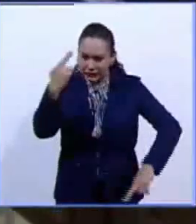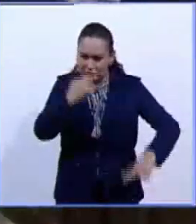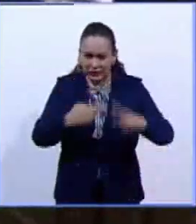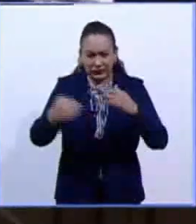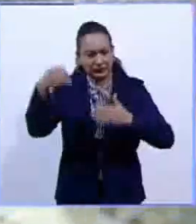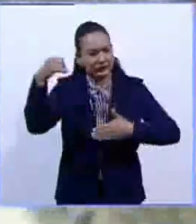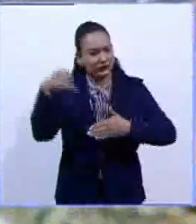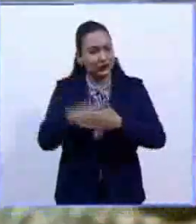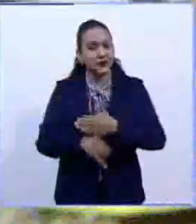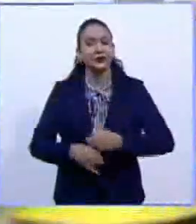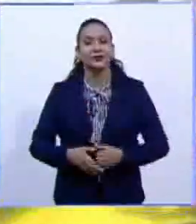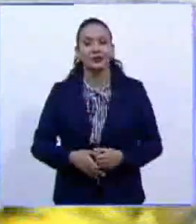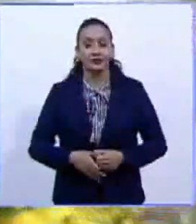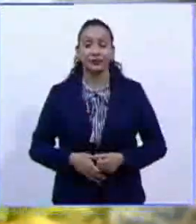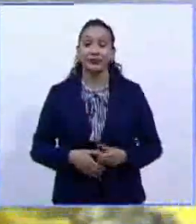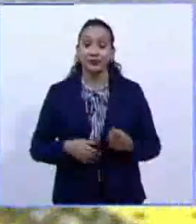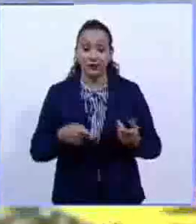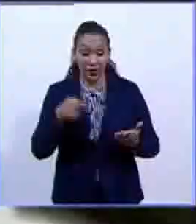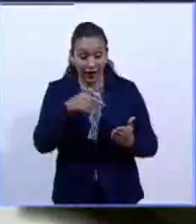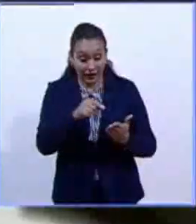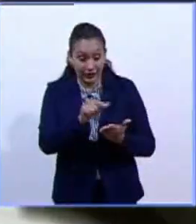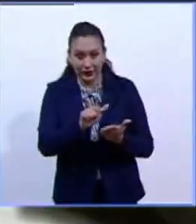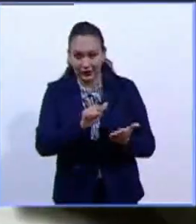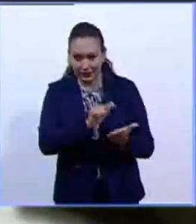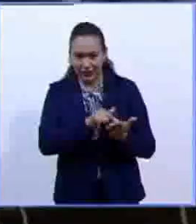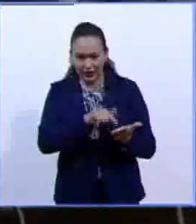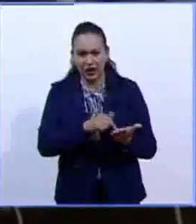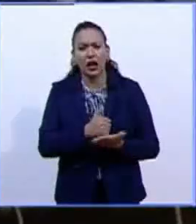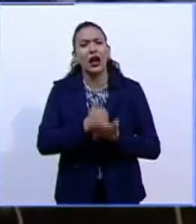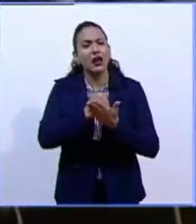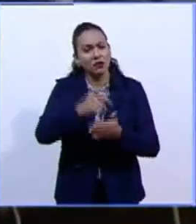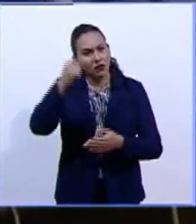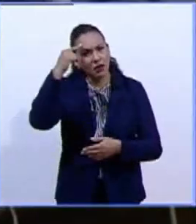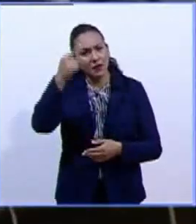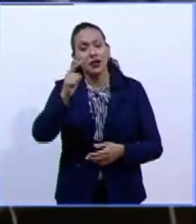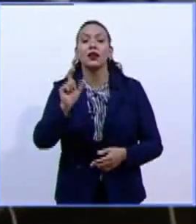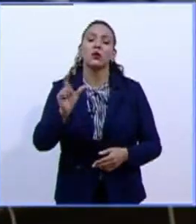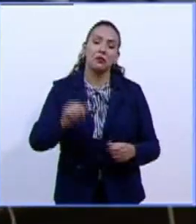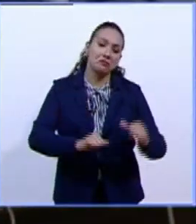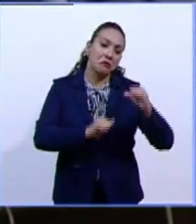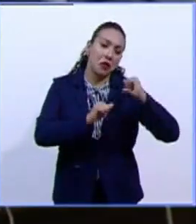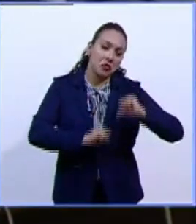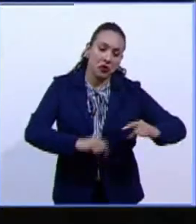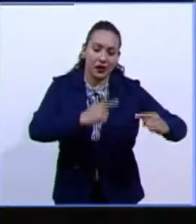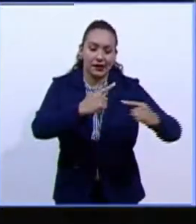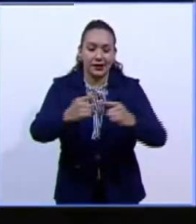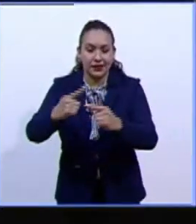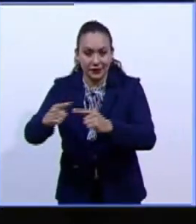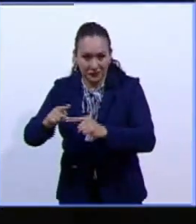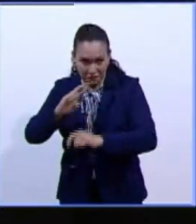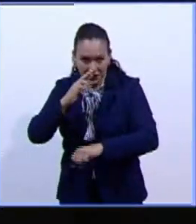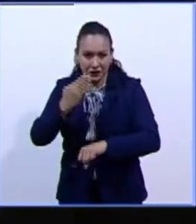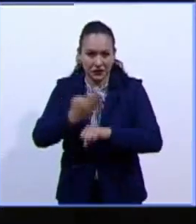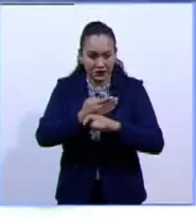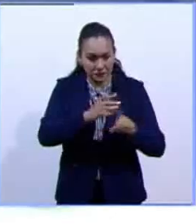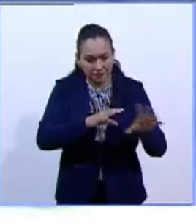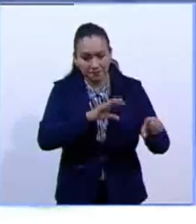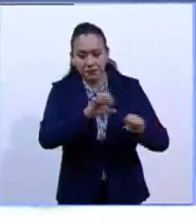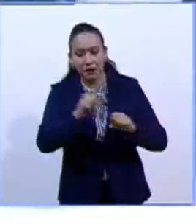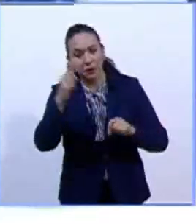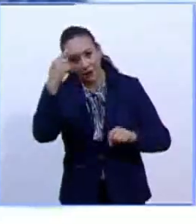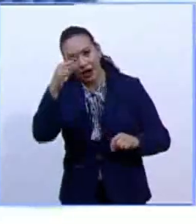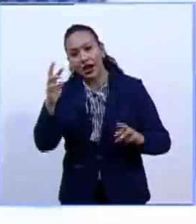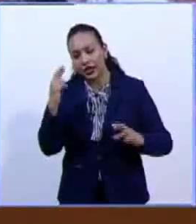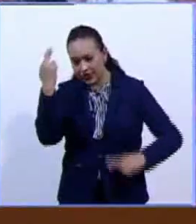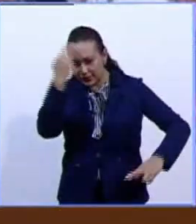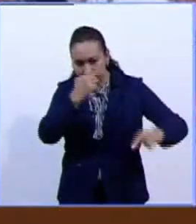La disposición mencionada permite vincular al cumplimiento de la suspensión a autoridades diversas a las responsables, con el fin de asegurar